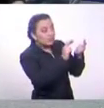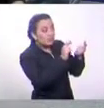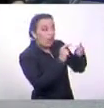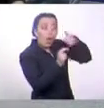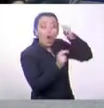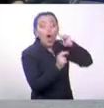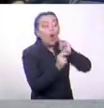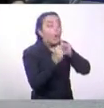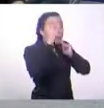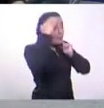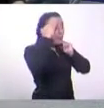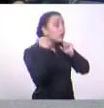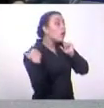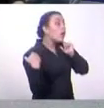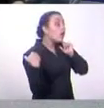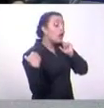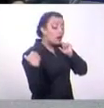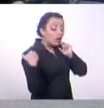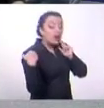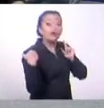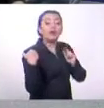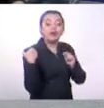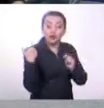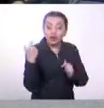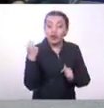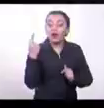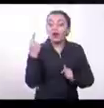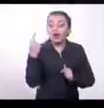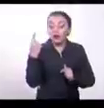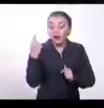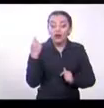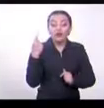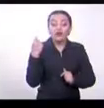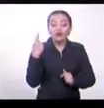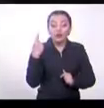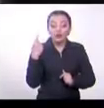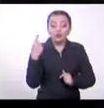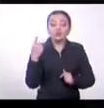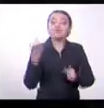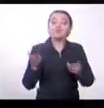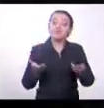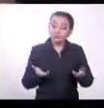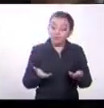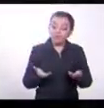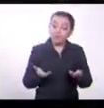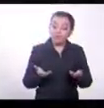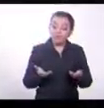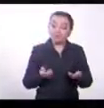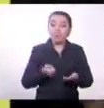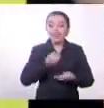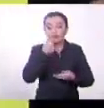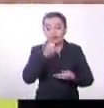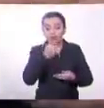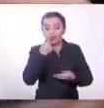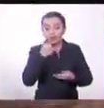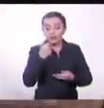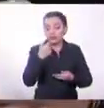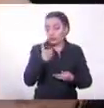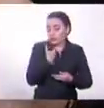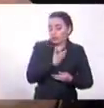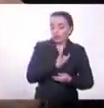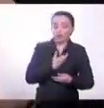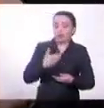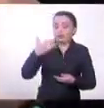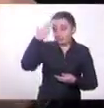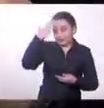bien. Porque nosotros entonces interpretamos y decodificamos esta información en función de nuestra experiencia,